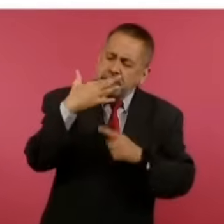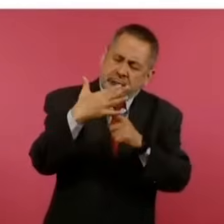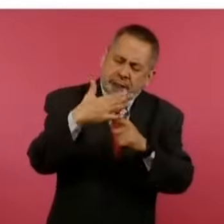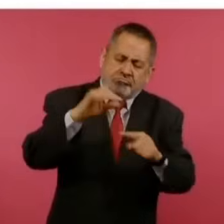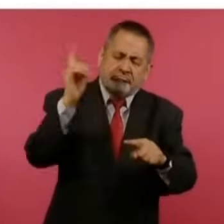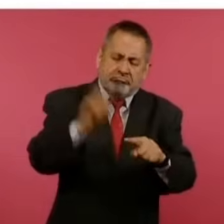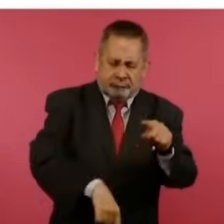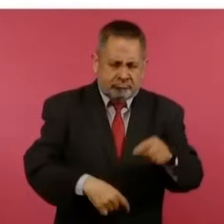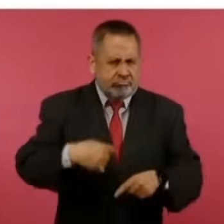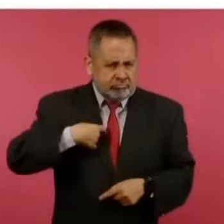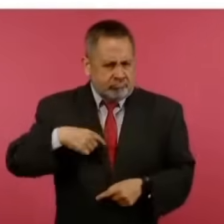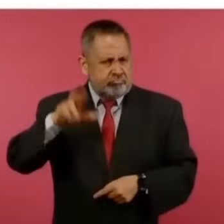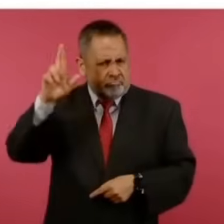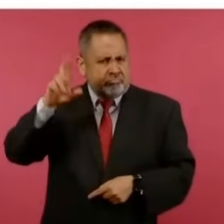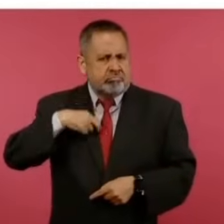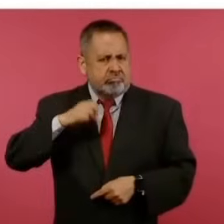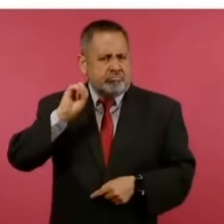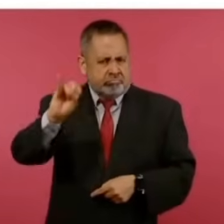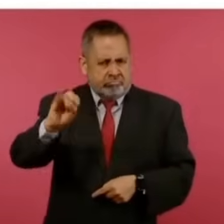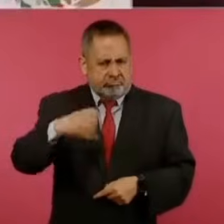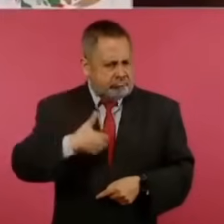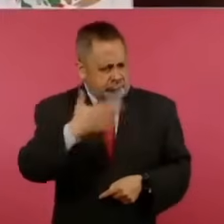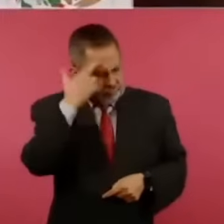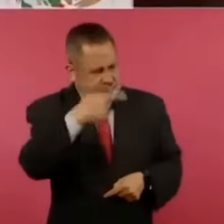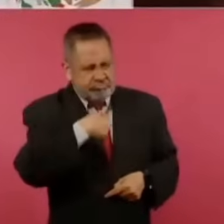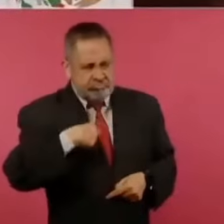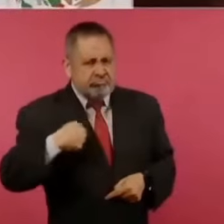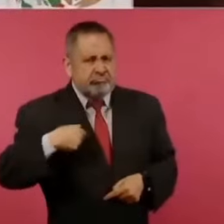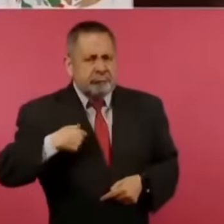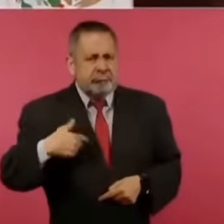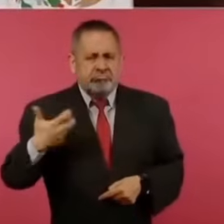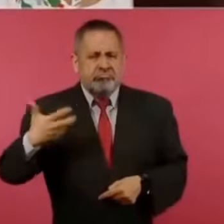tienen toda la razón.